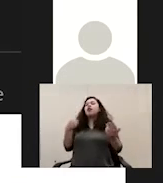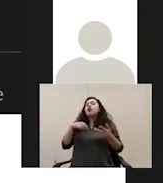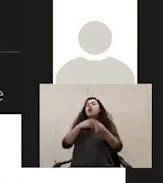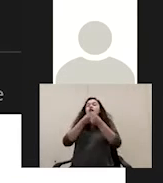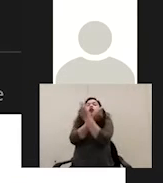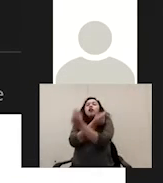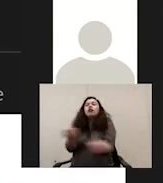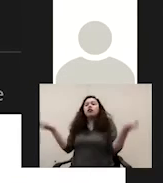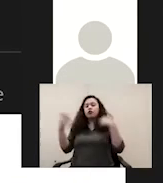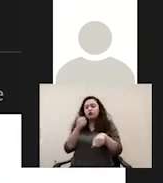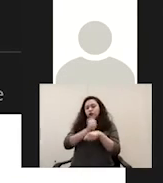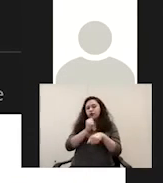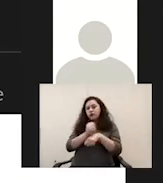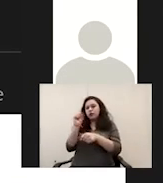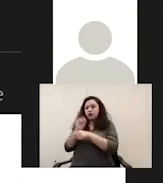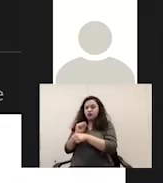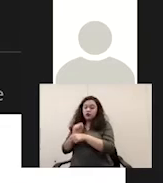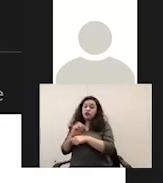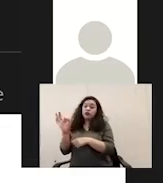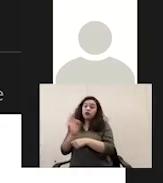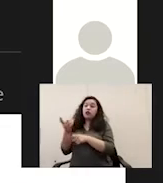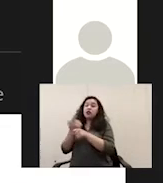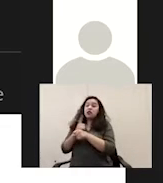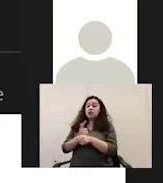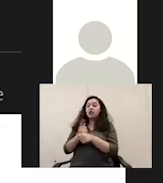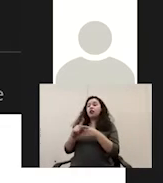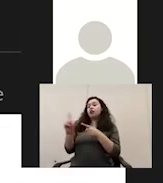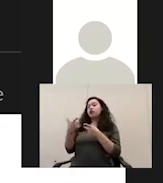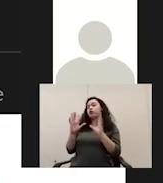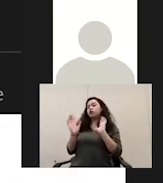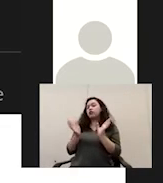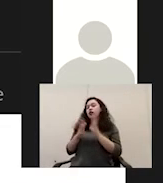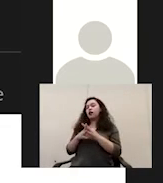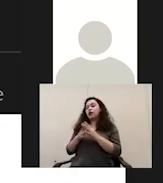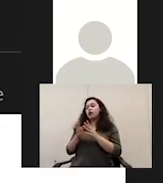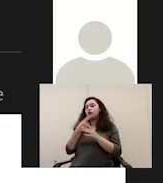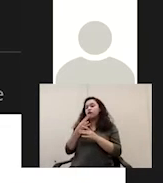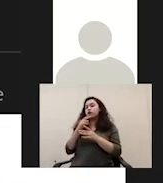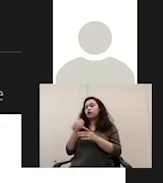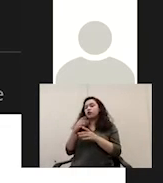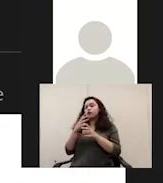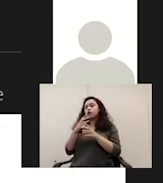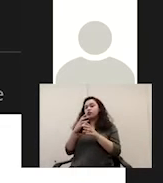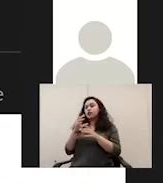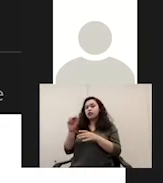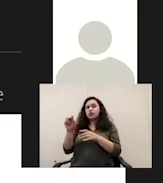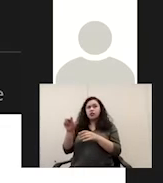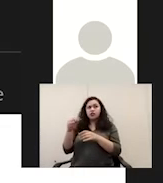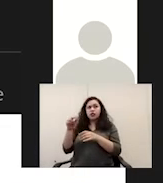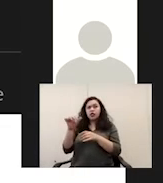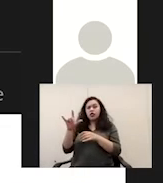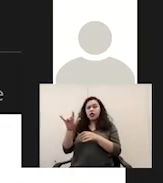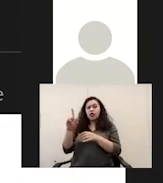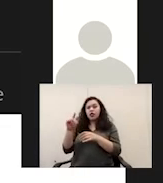de primaria y secundaria, a lo mejor en licenciatura, en otros ya podríamos utilizar otro tipo de señalética, pero cuando un